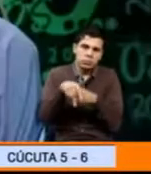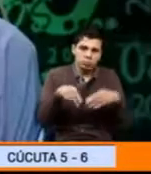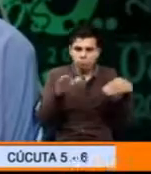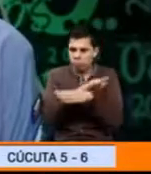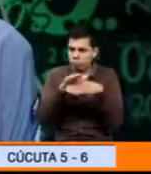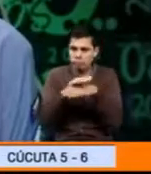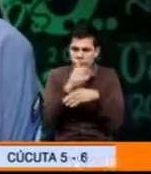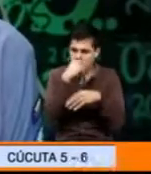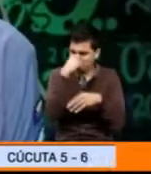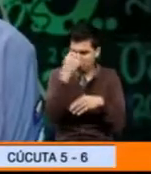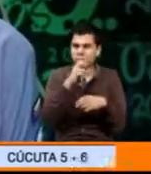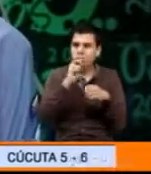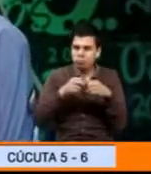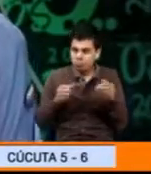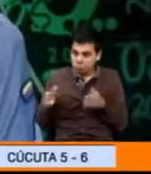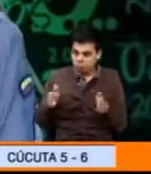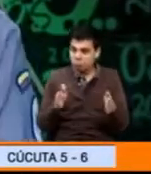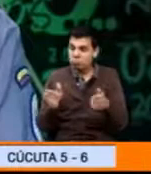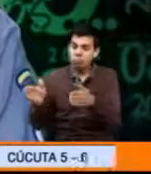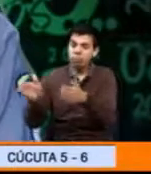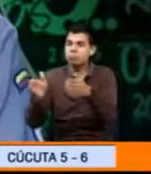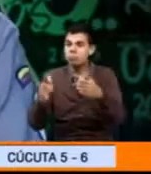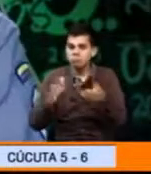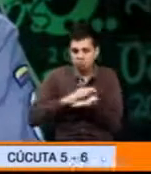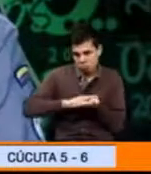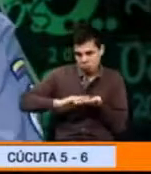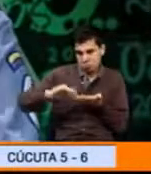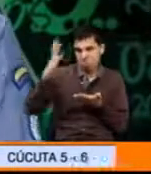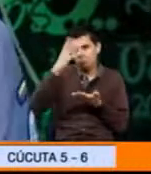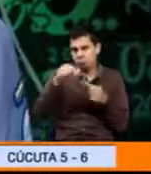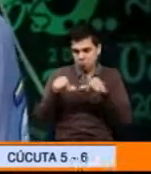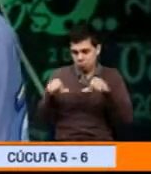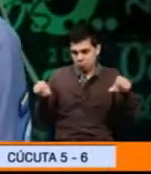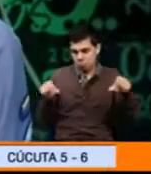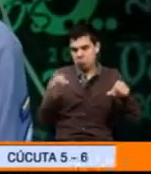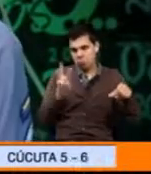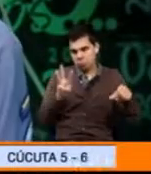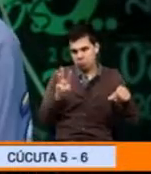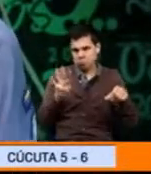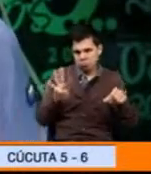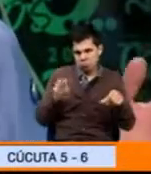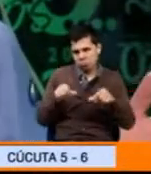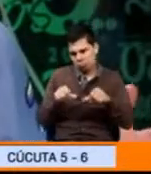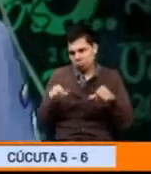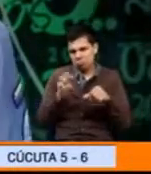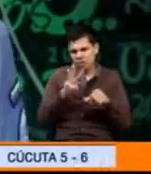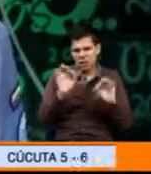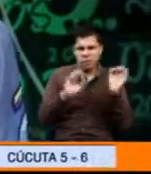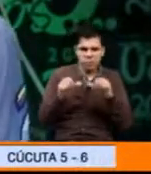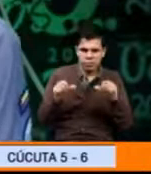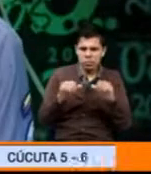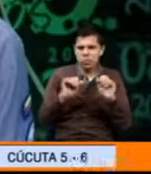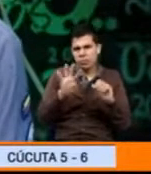generando unas presiones sobre senderos grandísimos. Nuestros senderos, que son más o menos de 3 o 4 metros, para que transiten los visitantes, se volvieron de 11